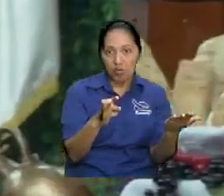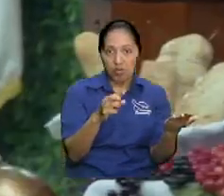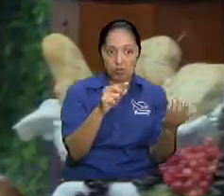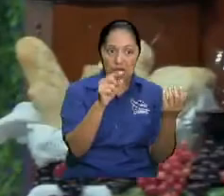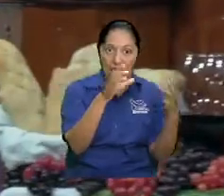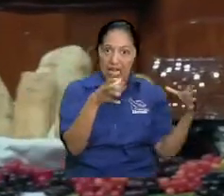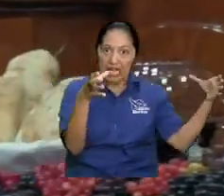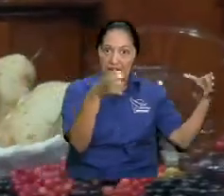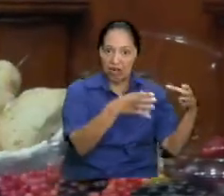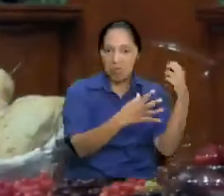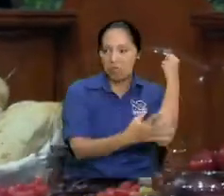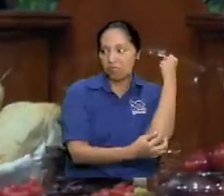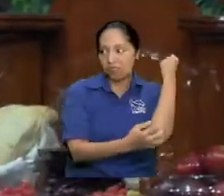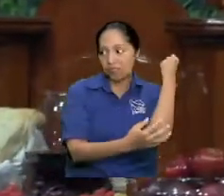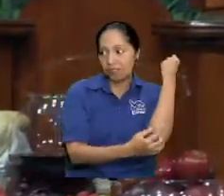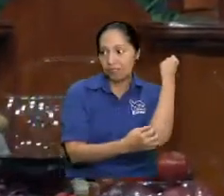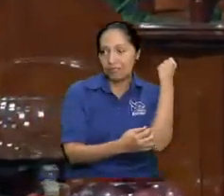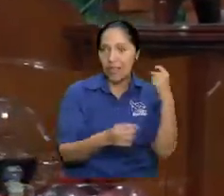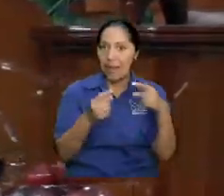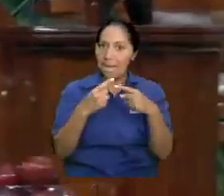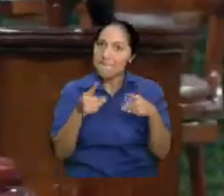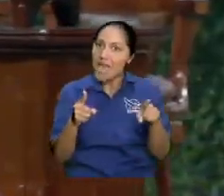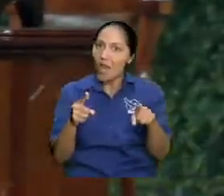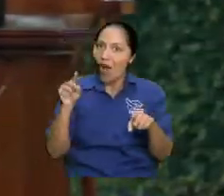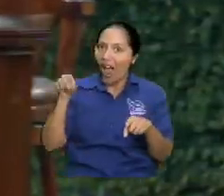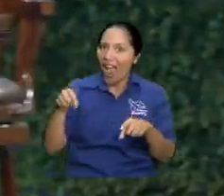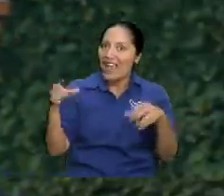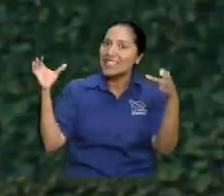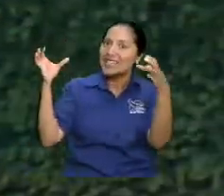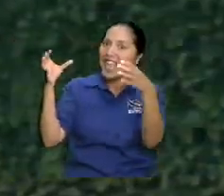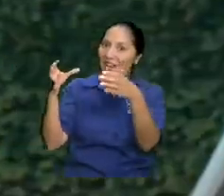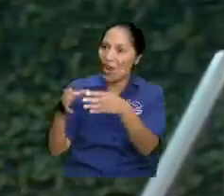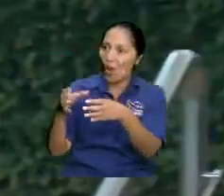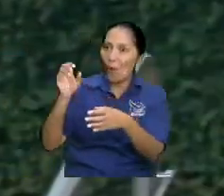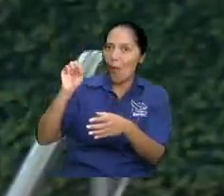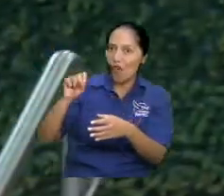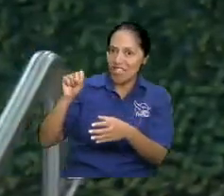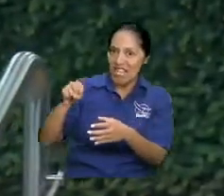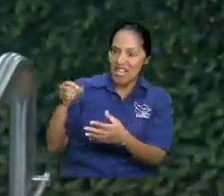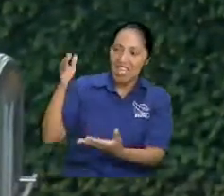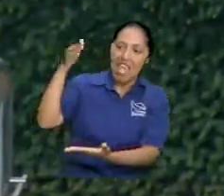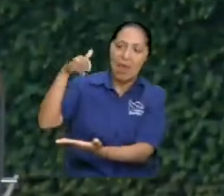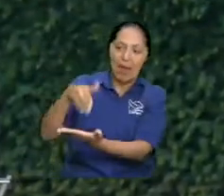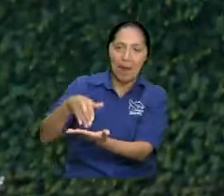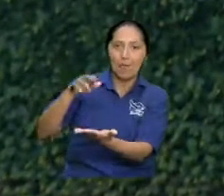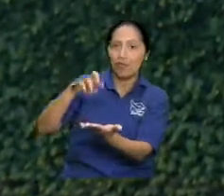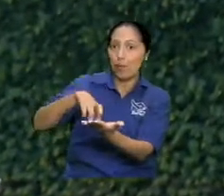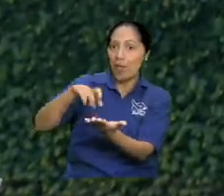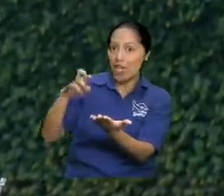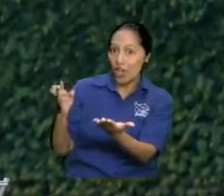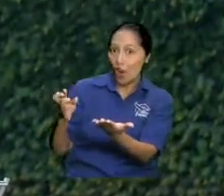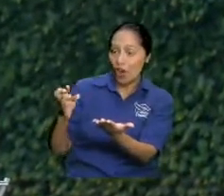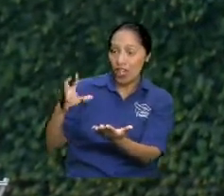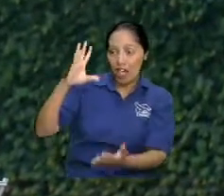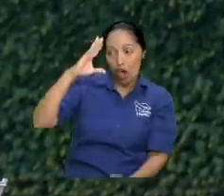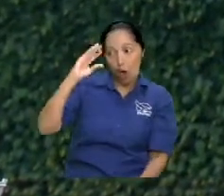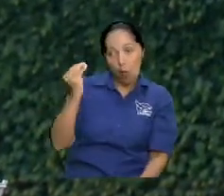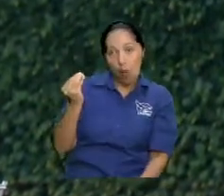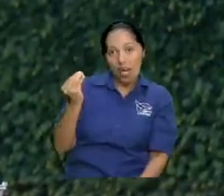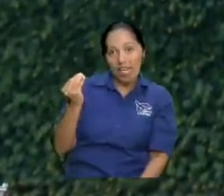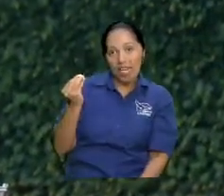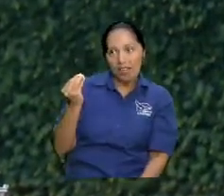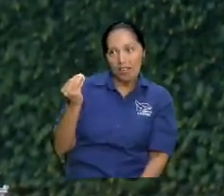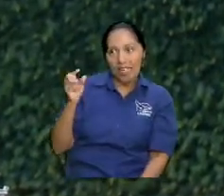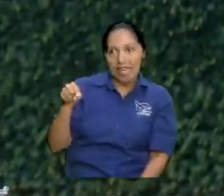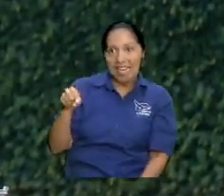¡Wow! Incluso hay negocios en donde que son cadenas. Y en las zonas muy populosas